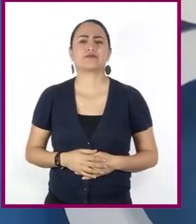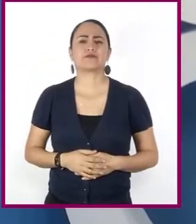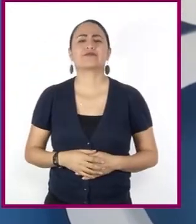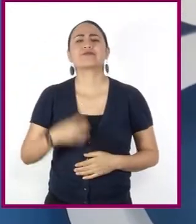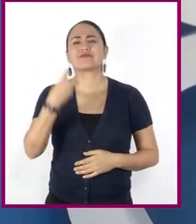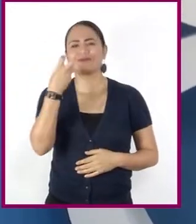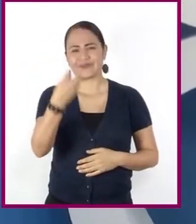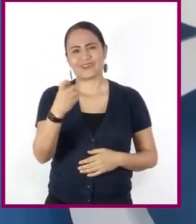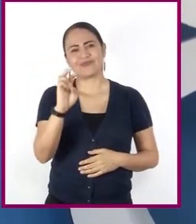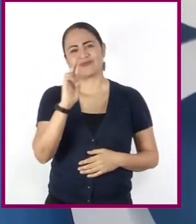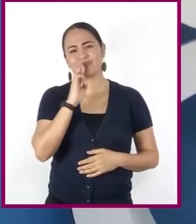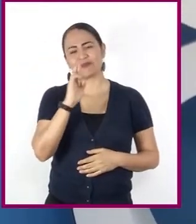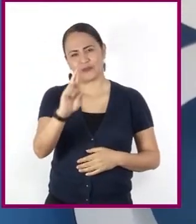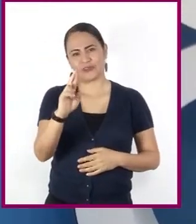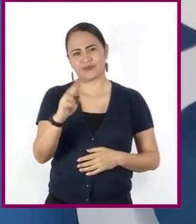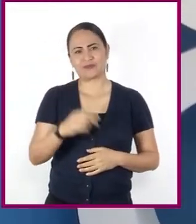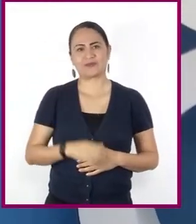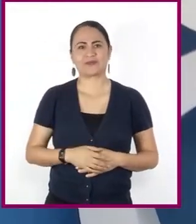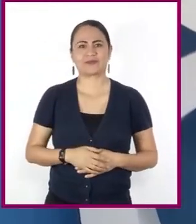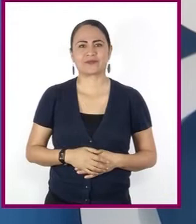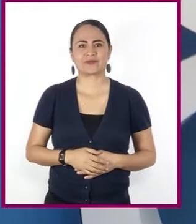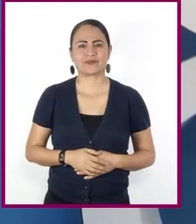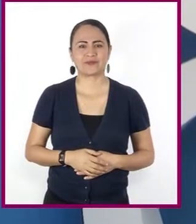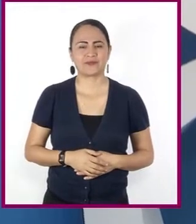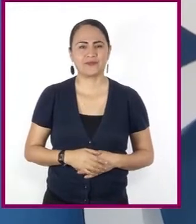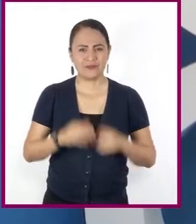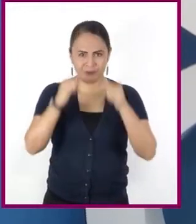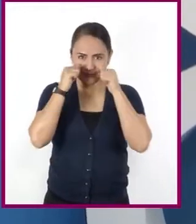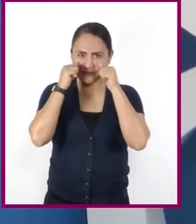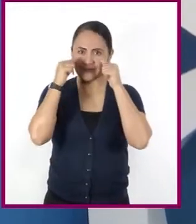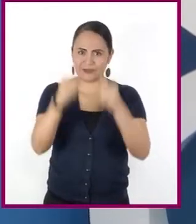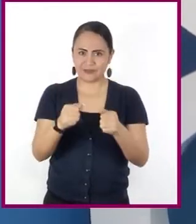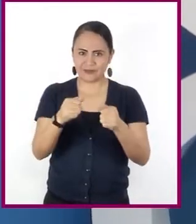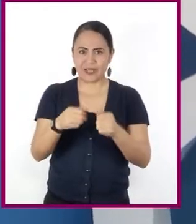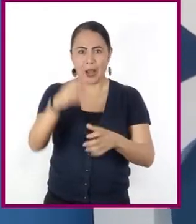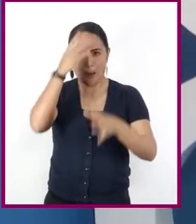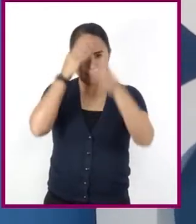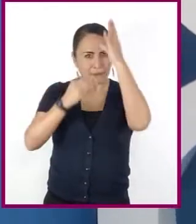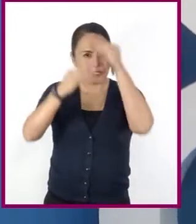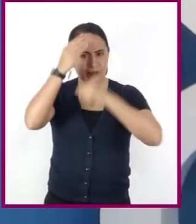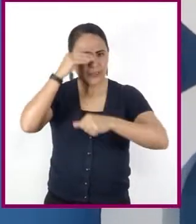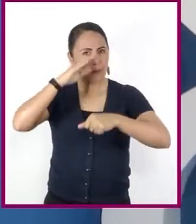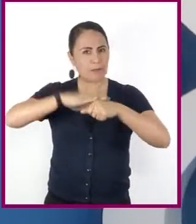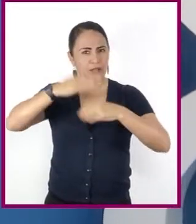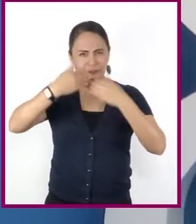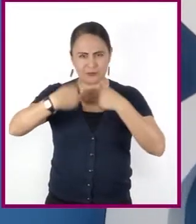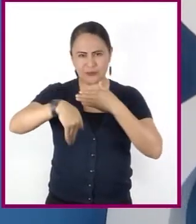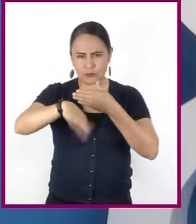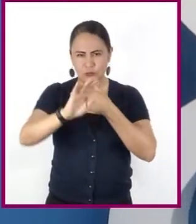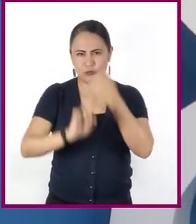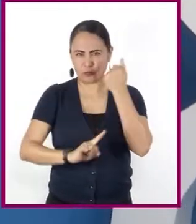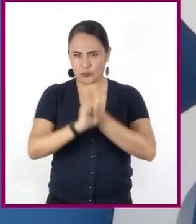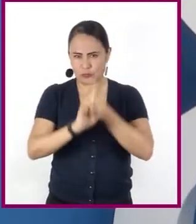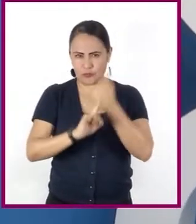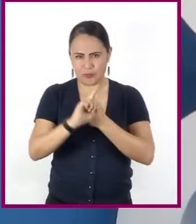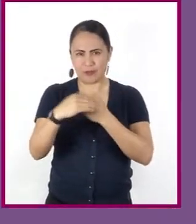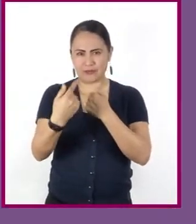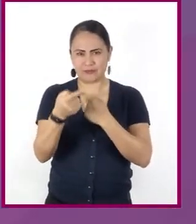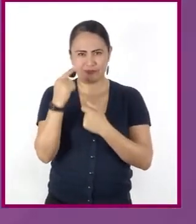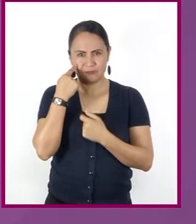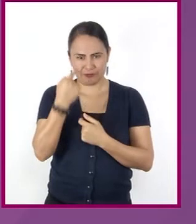resolver el reto de Marta. Pongan mucha atención para seguir aplicándolo en retos posteriores, como el